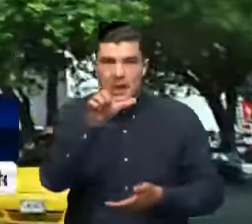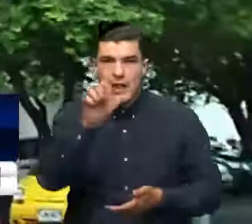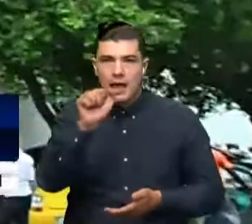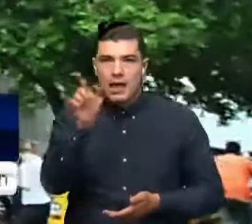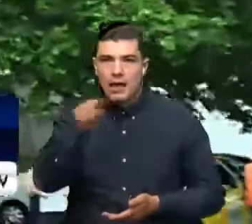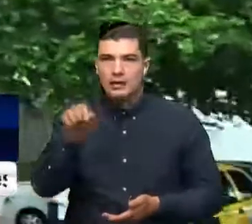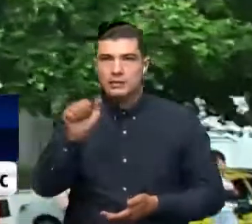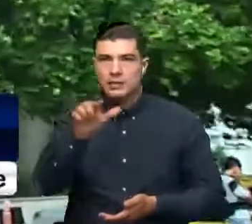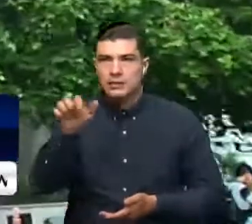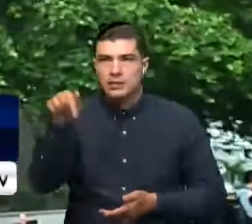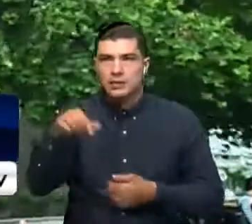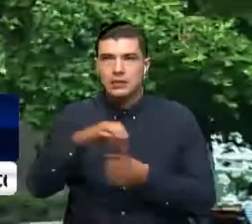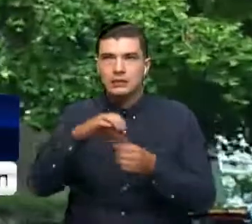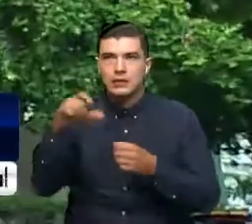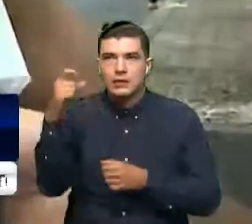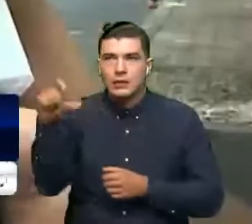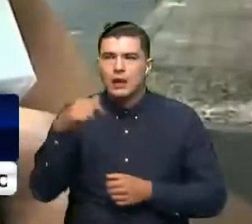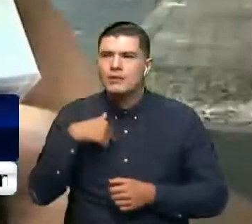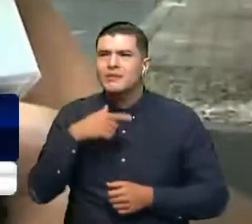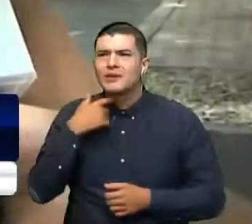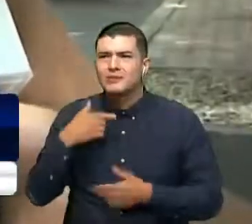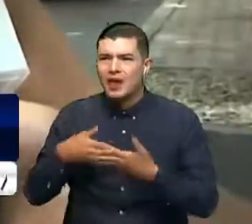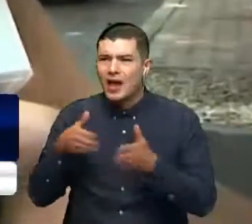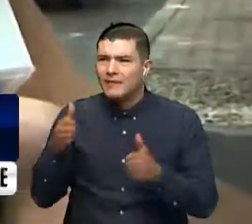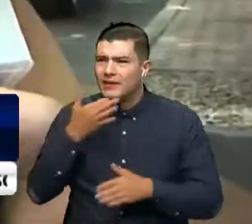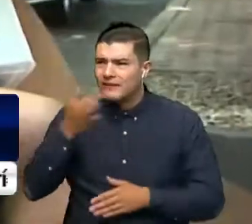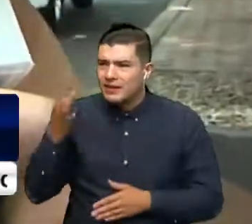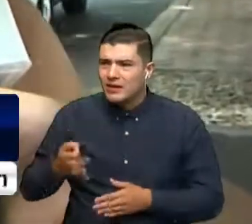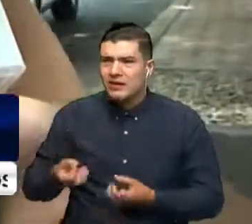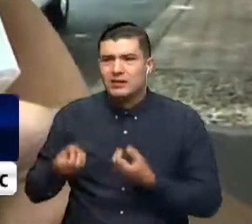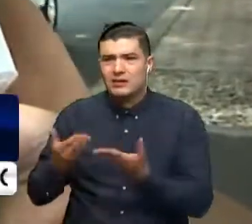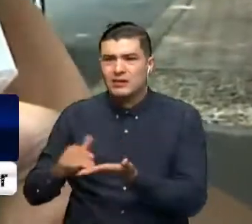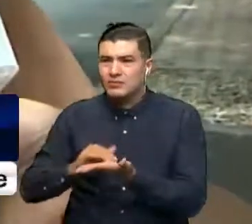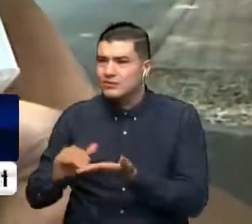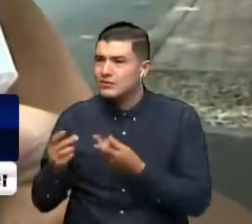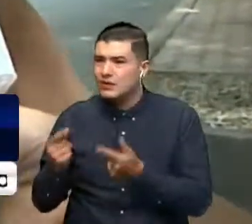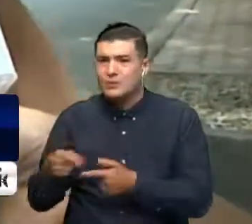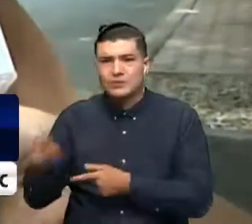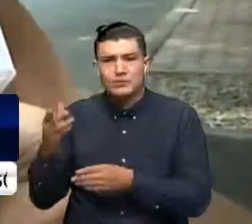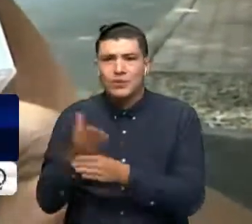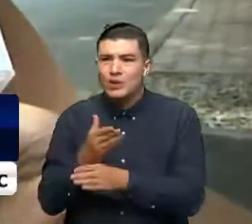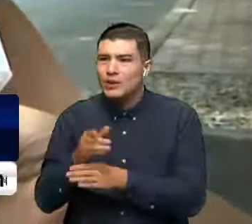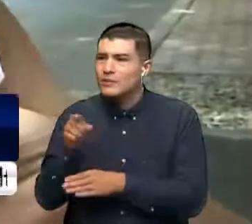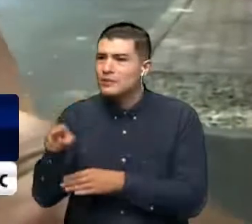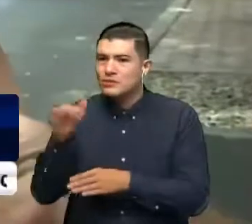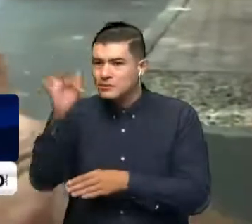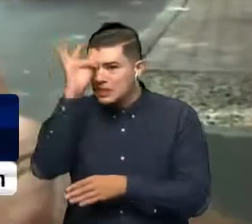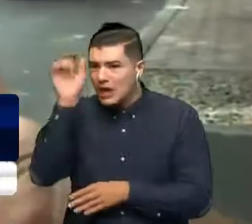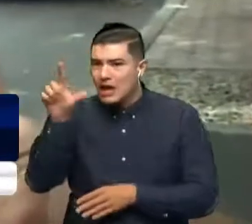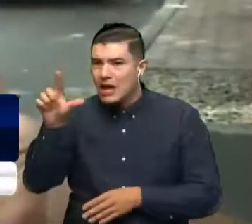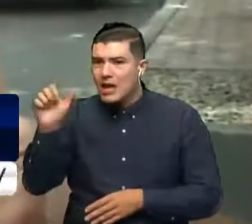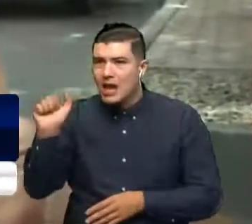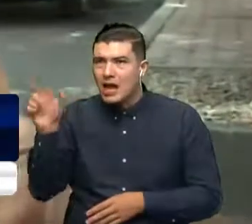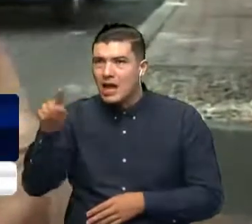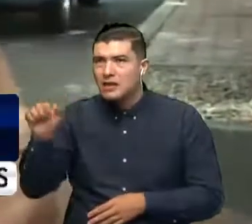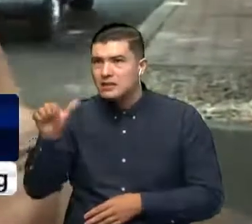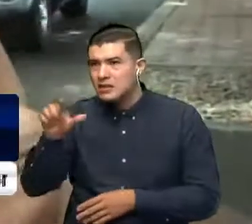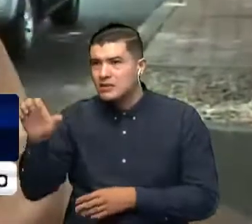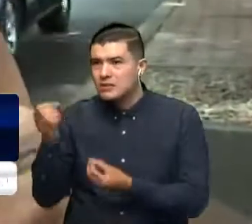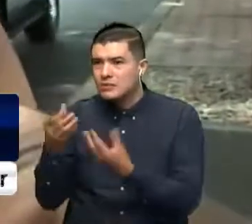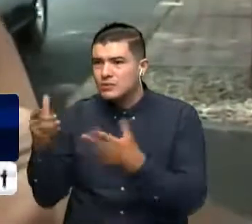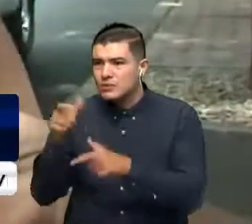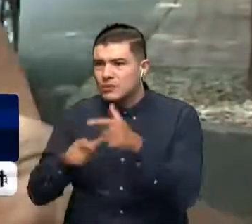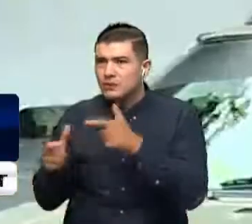cúcuta me gustaría que abrieran que ya que resolvieran rápido la problemática que hay en la clínica de la salle porque somos muchos los usuarios que